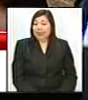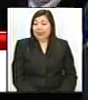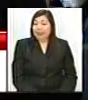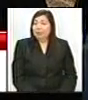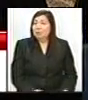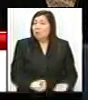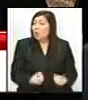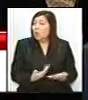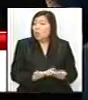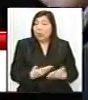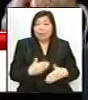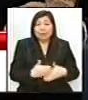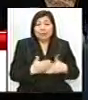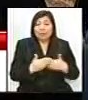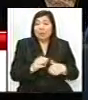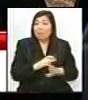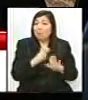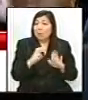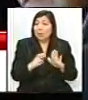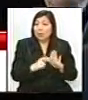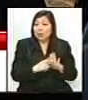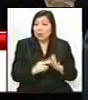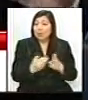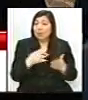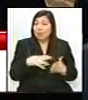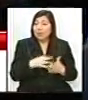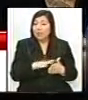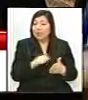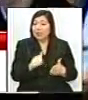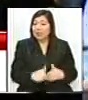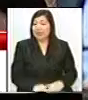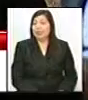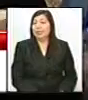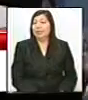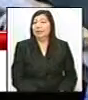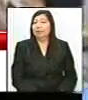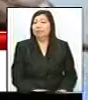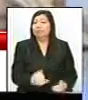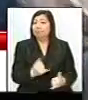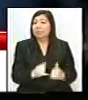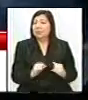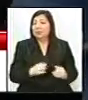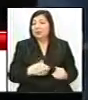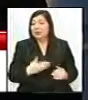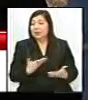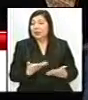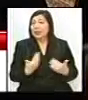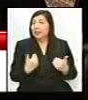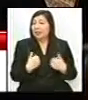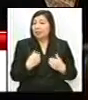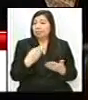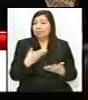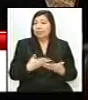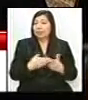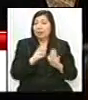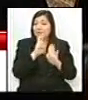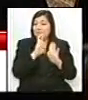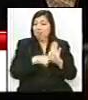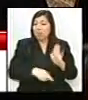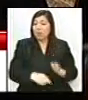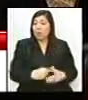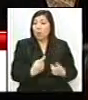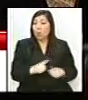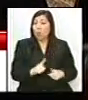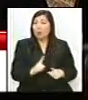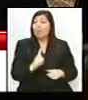porque todavía no hay plazos para el proyecto para los estudios, ¿no?, y que sea lo más rápido posible, que tomen en cuenta dentro del programa